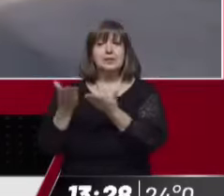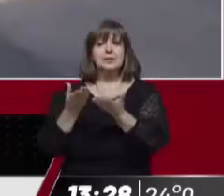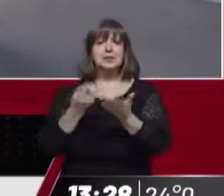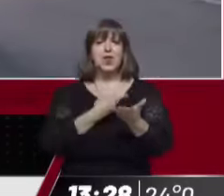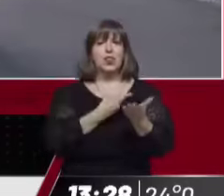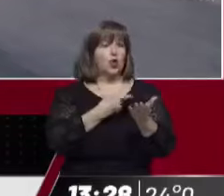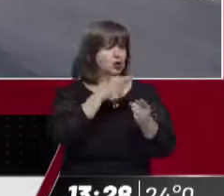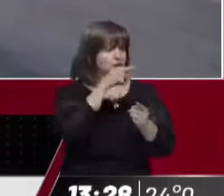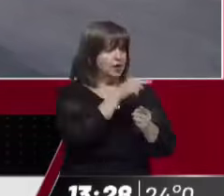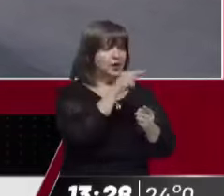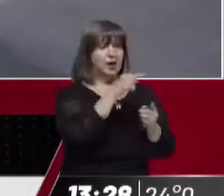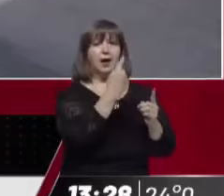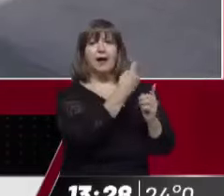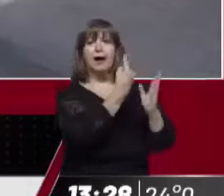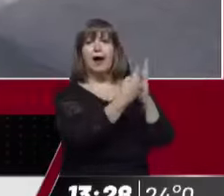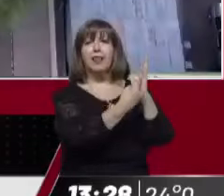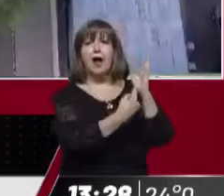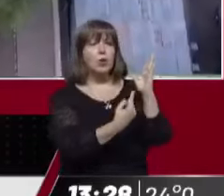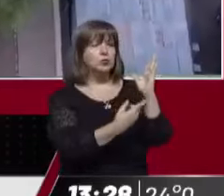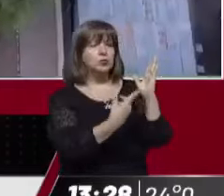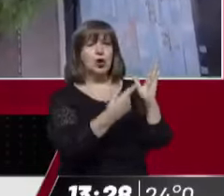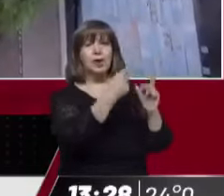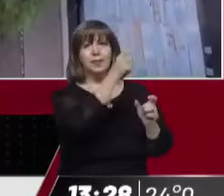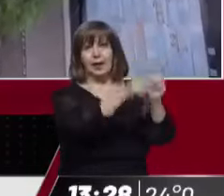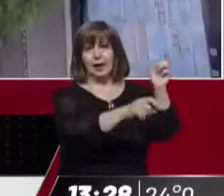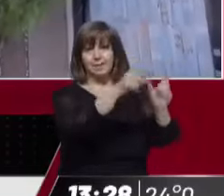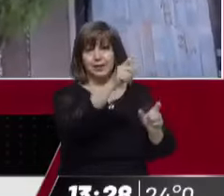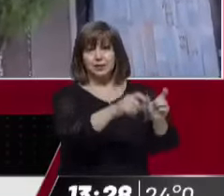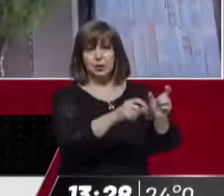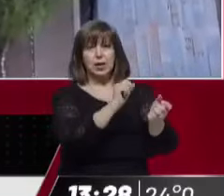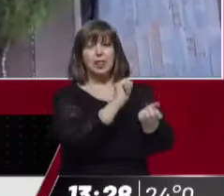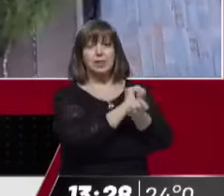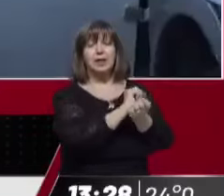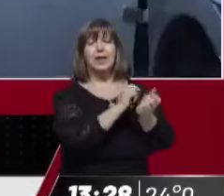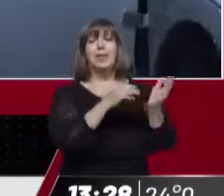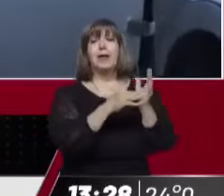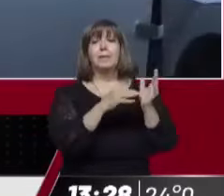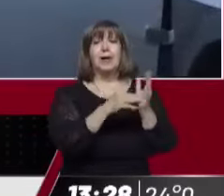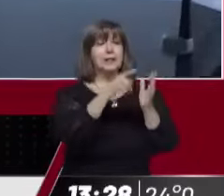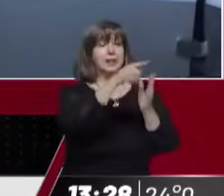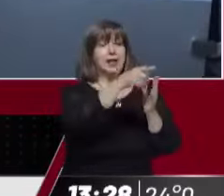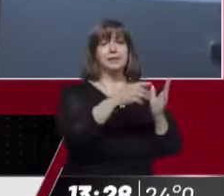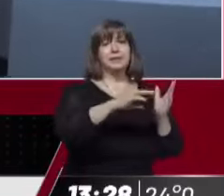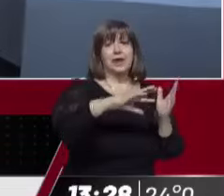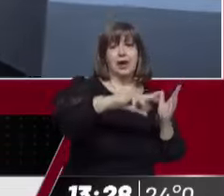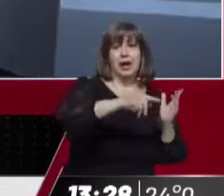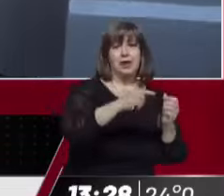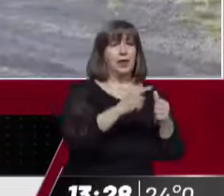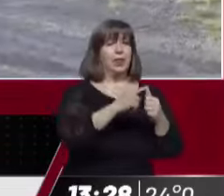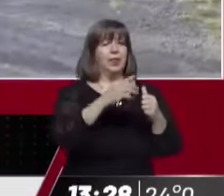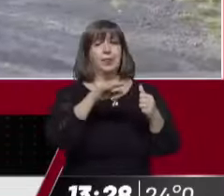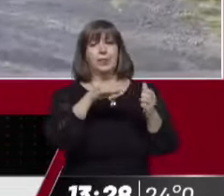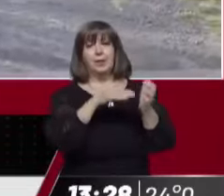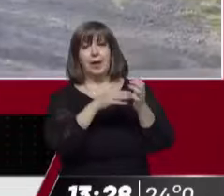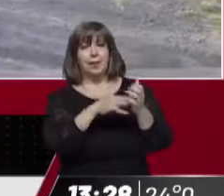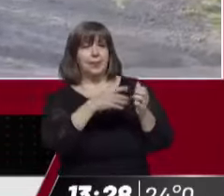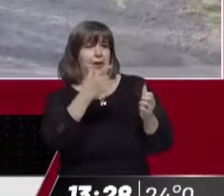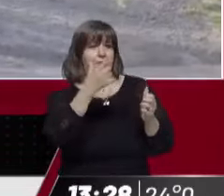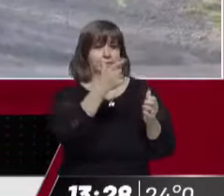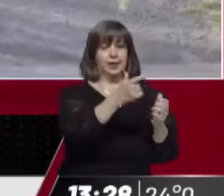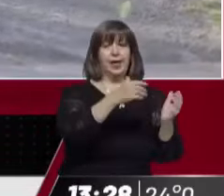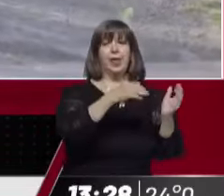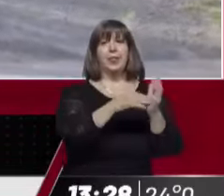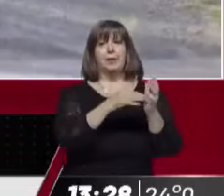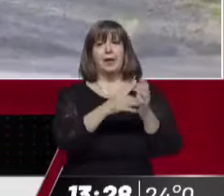van a ir cada uno de los internos. Esto no solo tiene que ver con tipos delictivos, ¿no?, por los cuales están condenados, sino también con